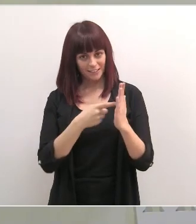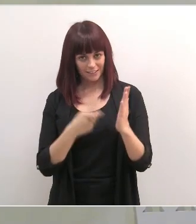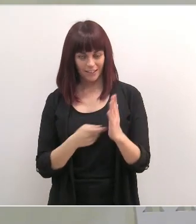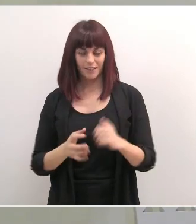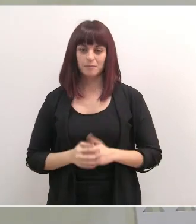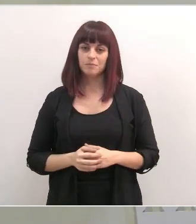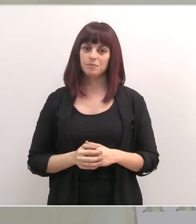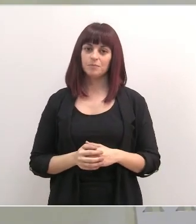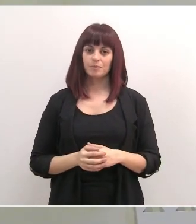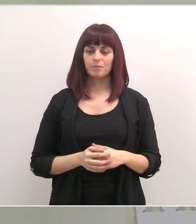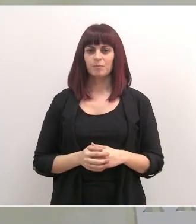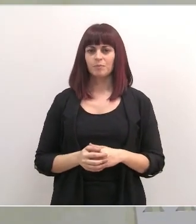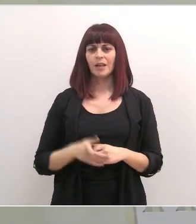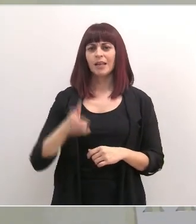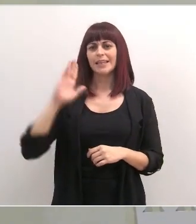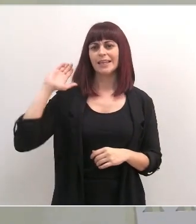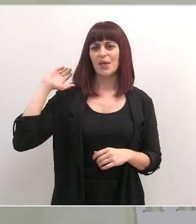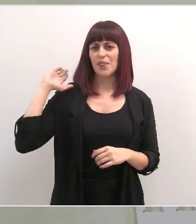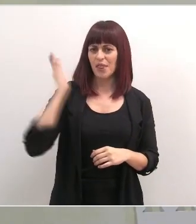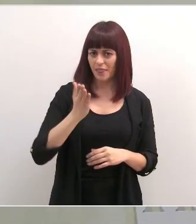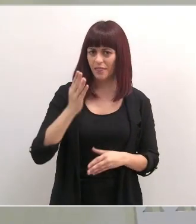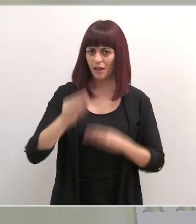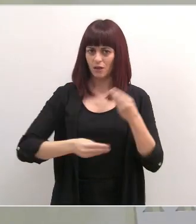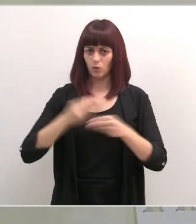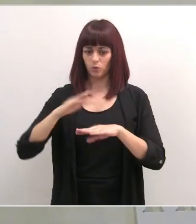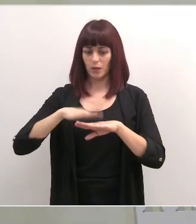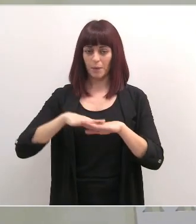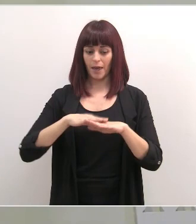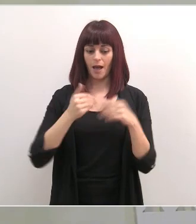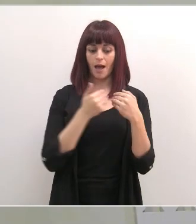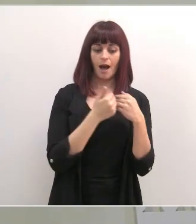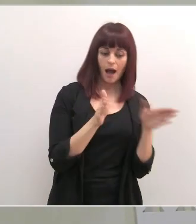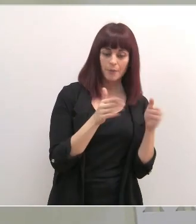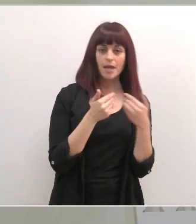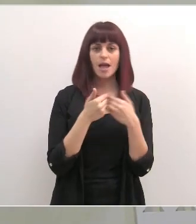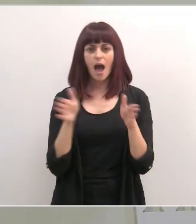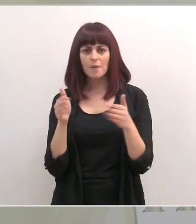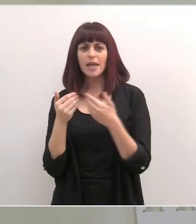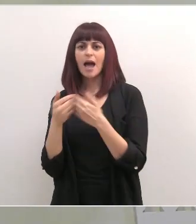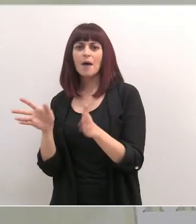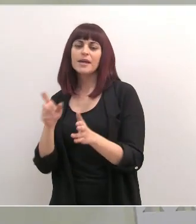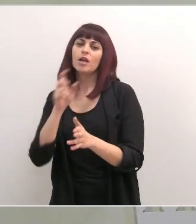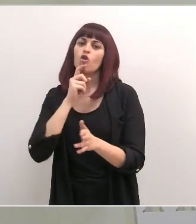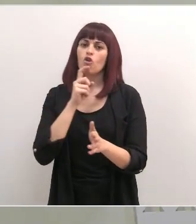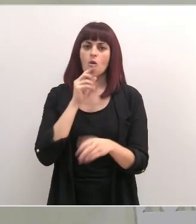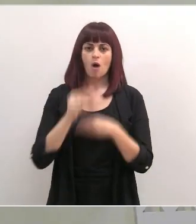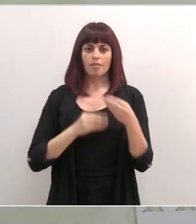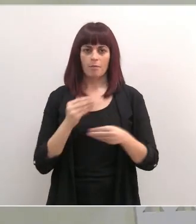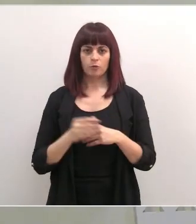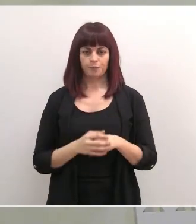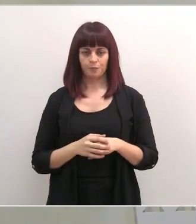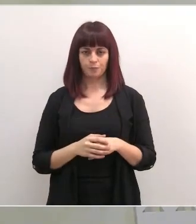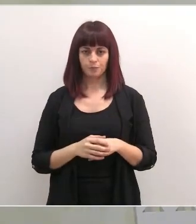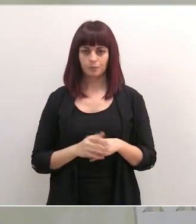estipulado qué incidencia es la que vamos a utilizar para poder ir reabriendo alguna cosa en su momento o disminuyendo un poco